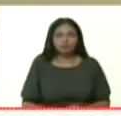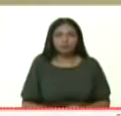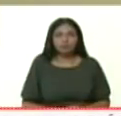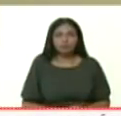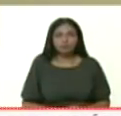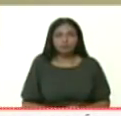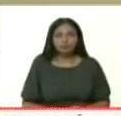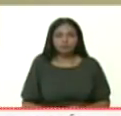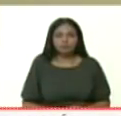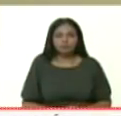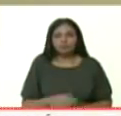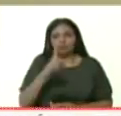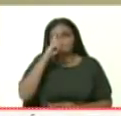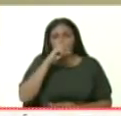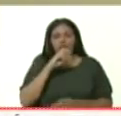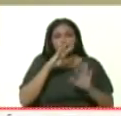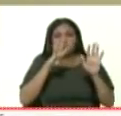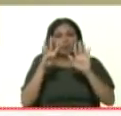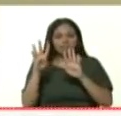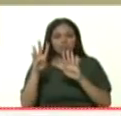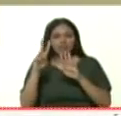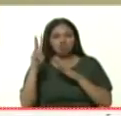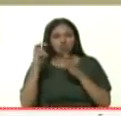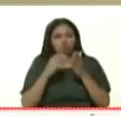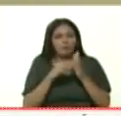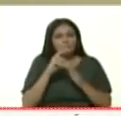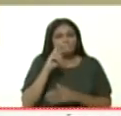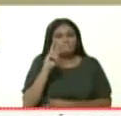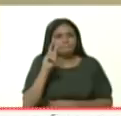por allá en el año 99, 2000, 2001,